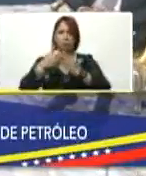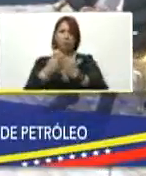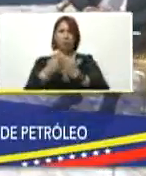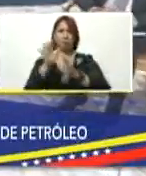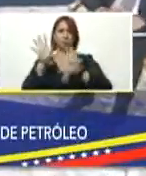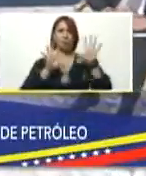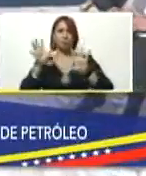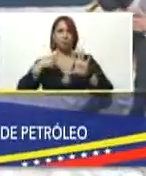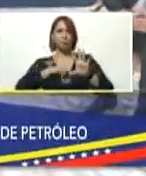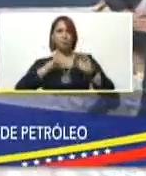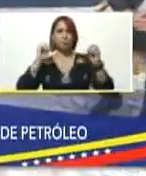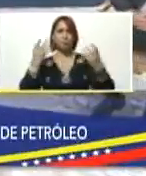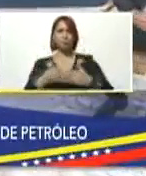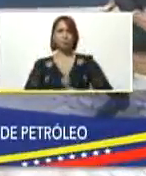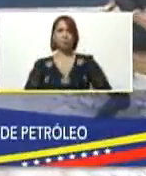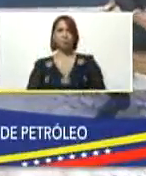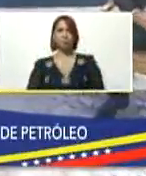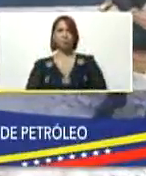Y logramos